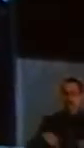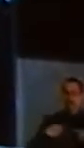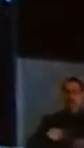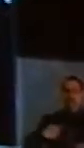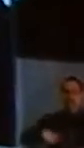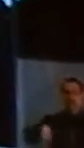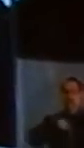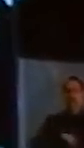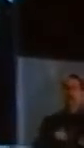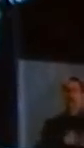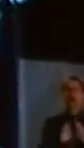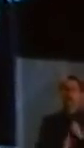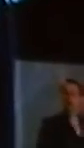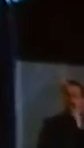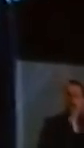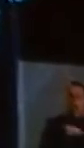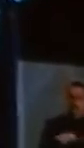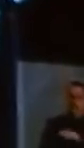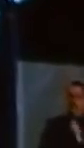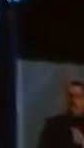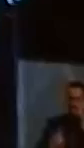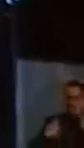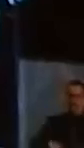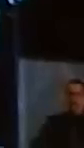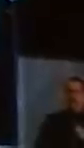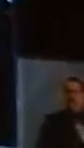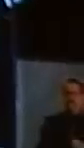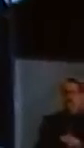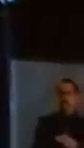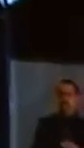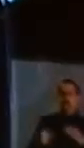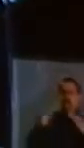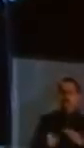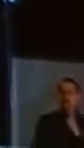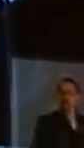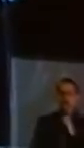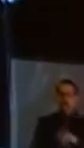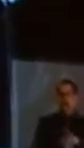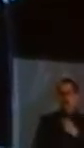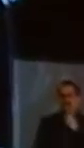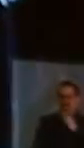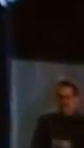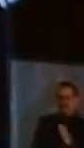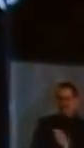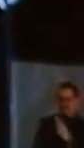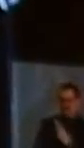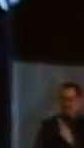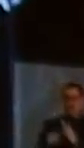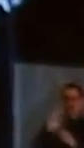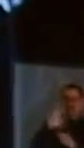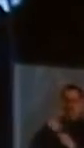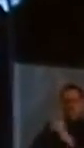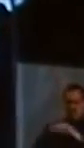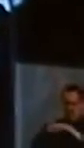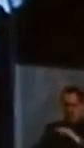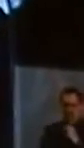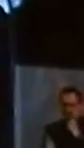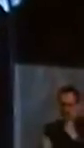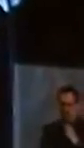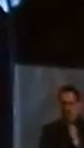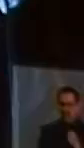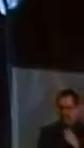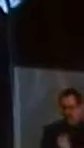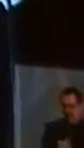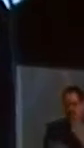de las mujeres y particularmente de las niñas. A mí me parece que este es un delito imperdonable, candidato. Mira, el tema de legislar no es tema del